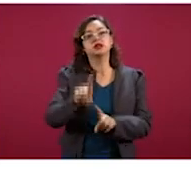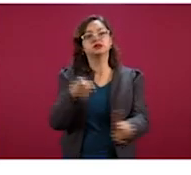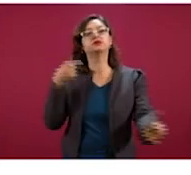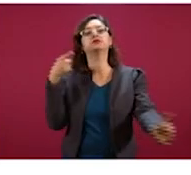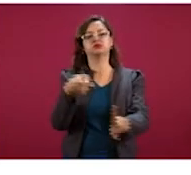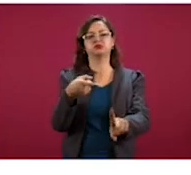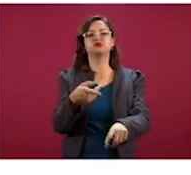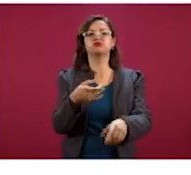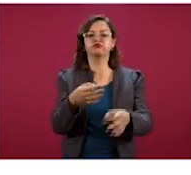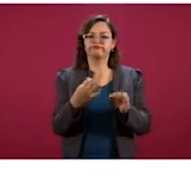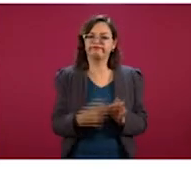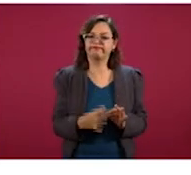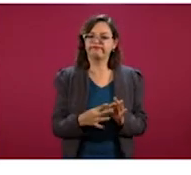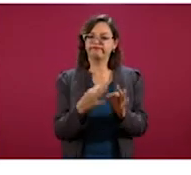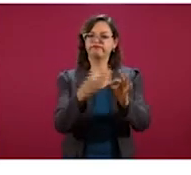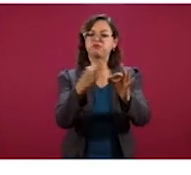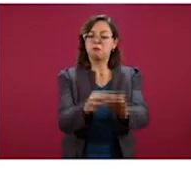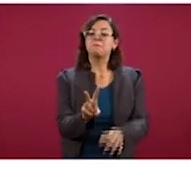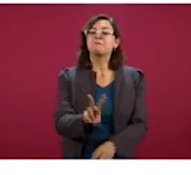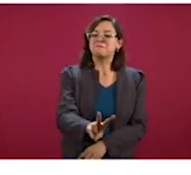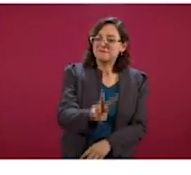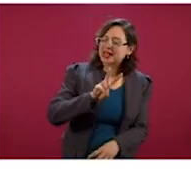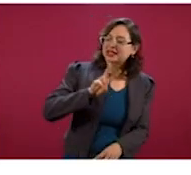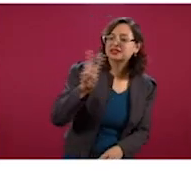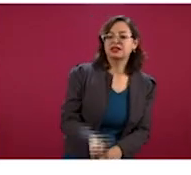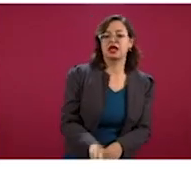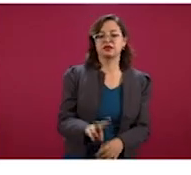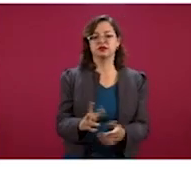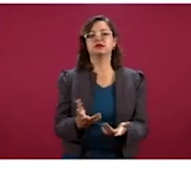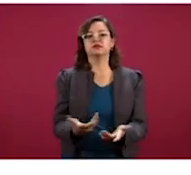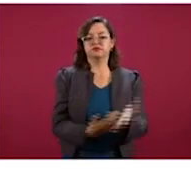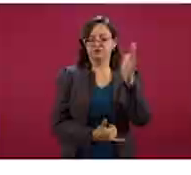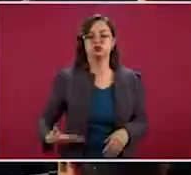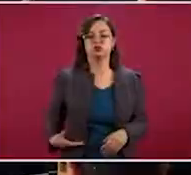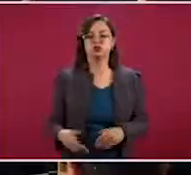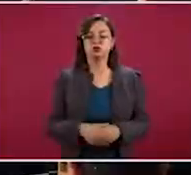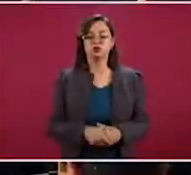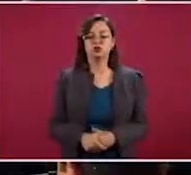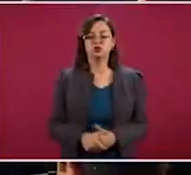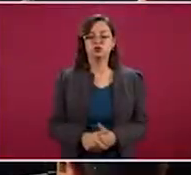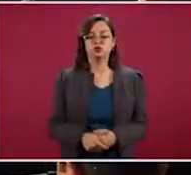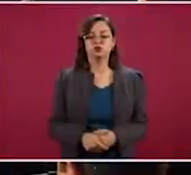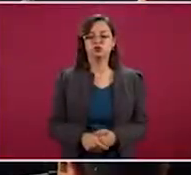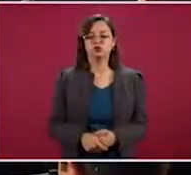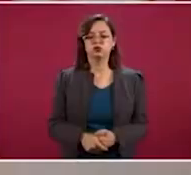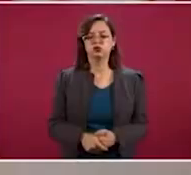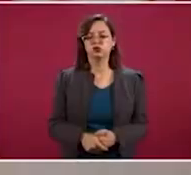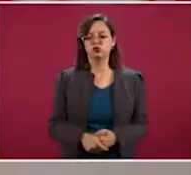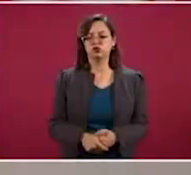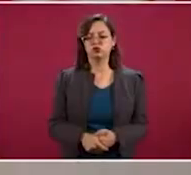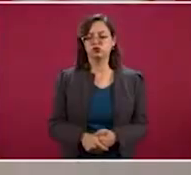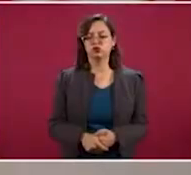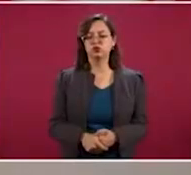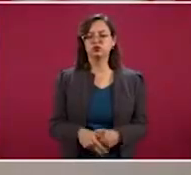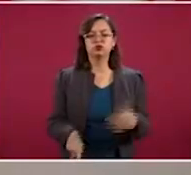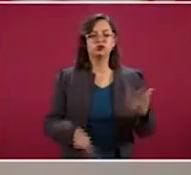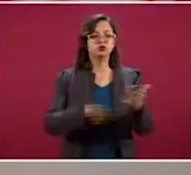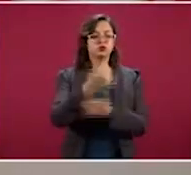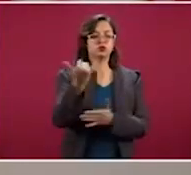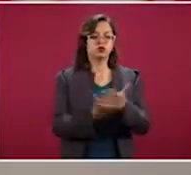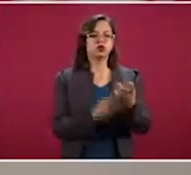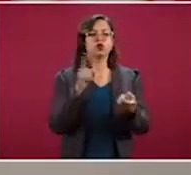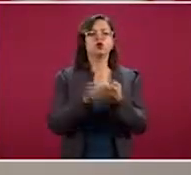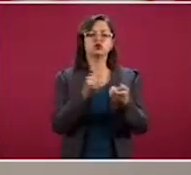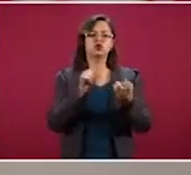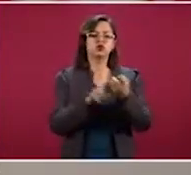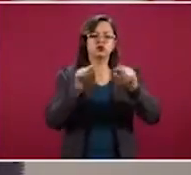debido para que podamos realmente ejecutarlos e implementarlos. Los proyectos están en todo el país, a lo